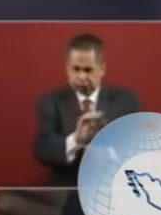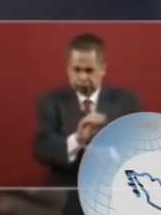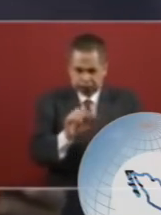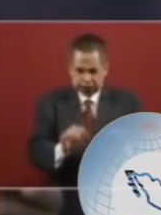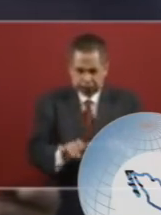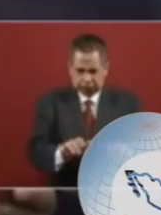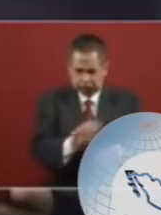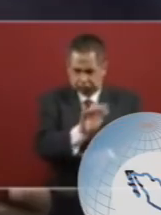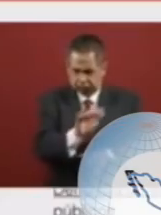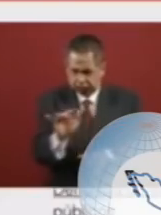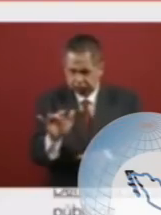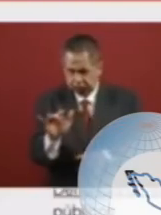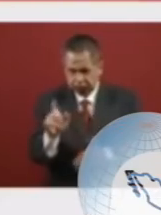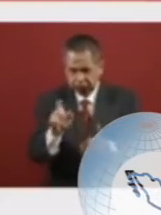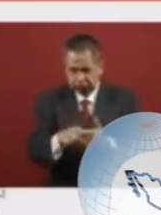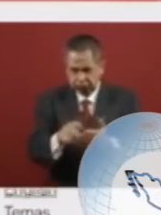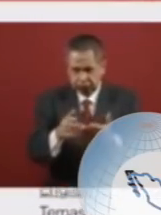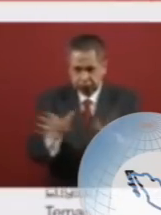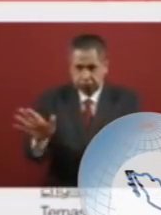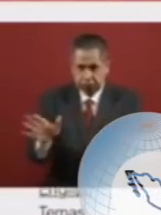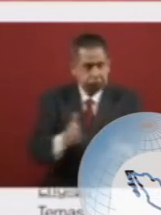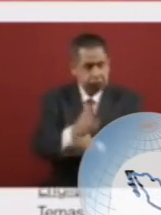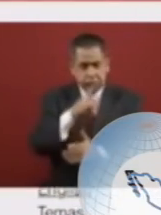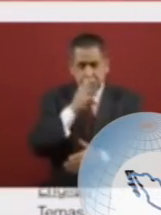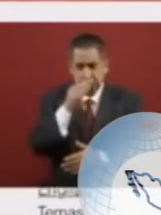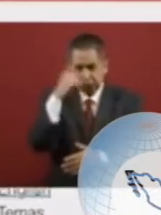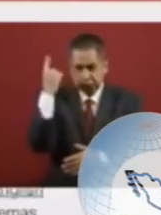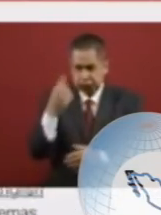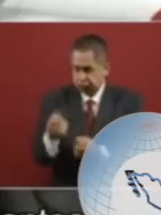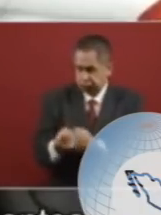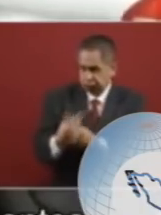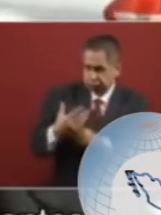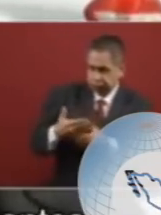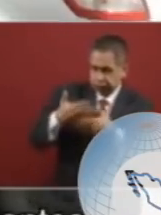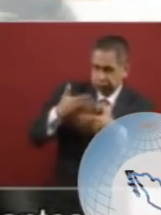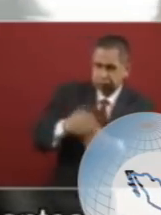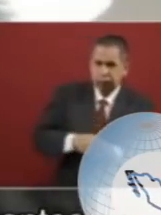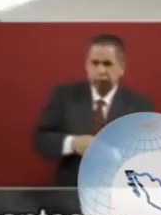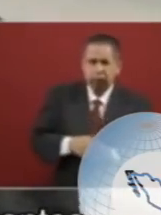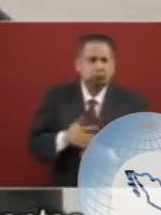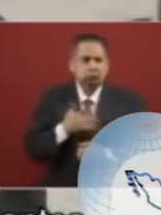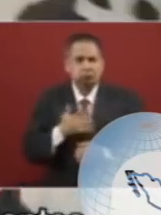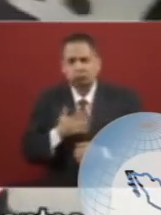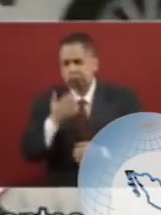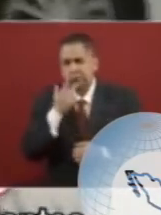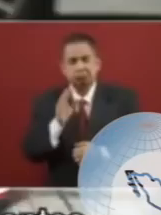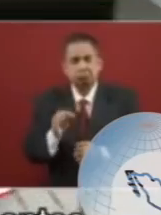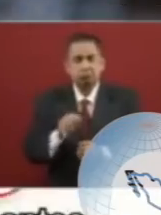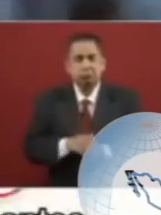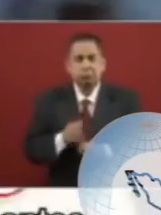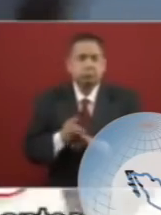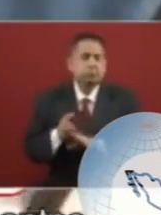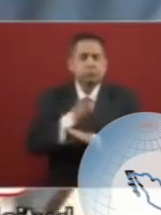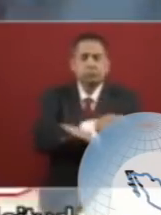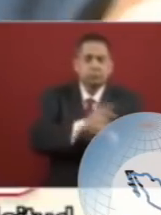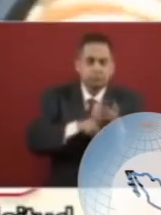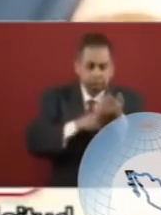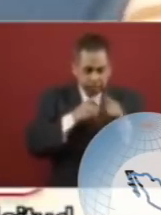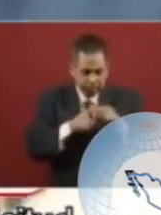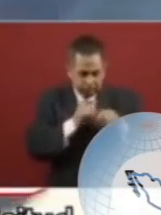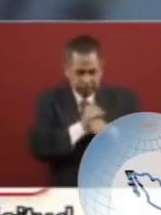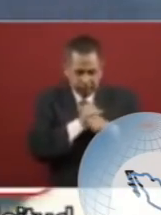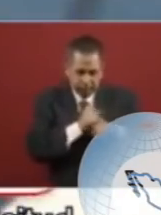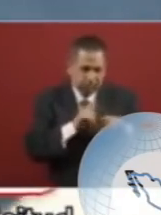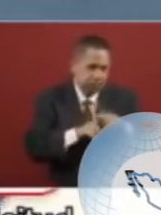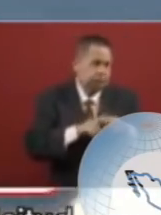y entré fácilmente. Luego me apareció la información. Me parece mucho mejor que la manera en la que se hacía antes, que tenías que